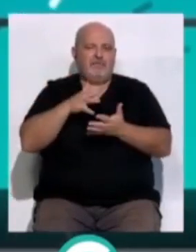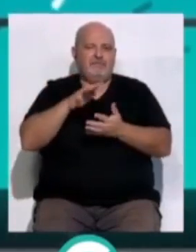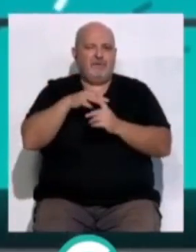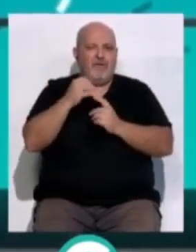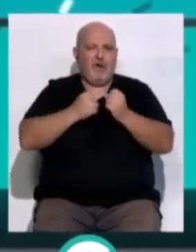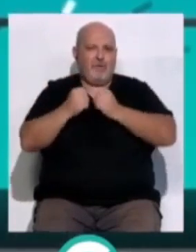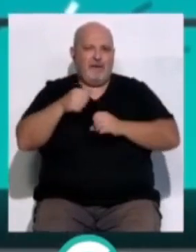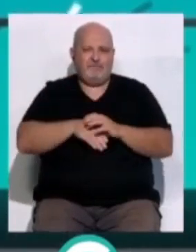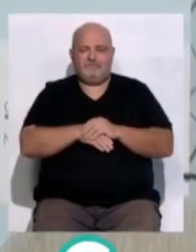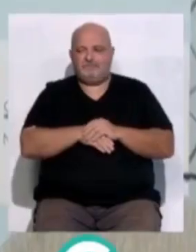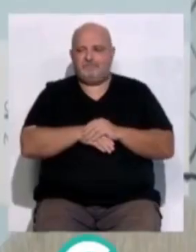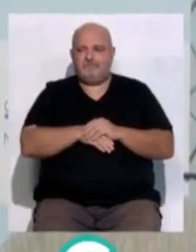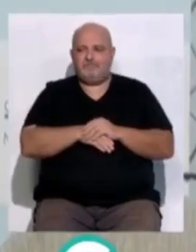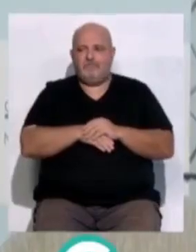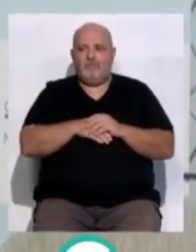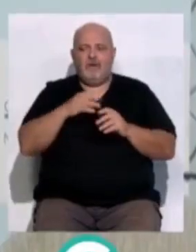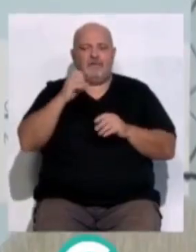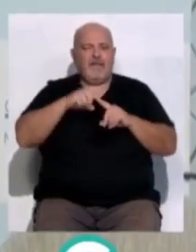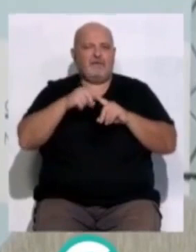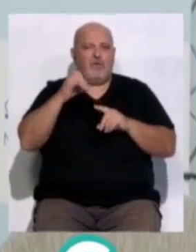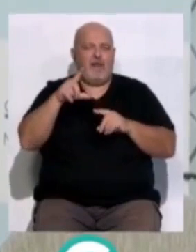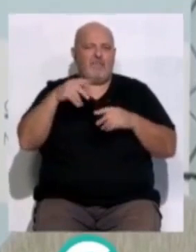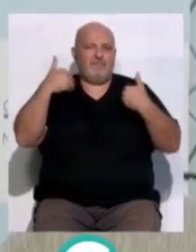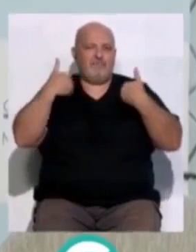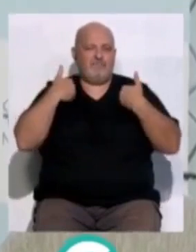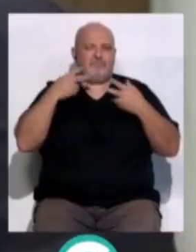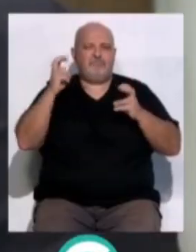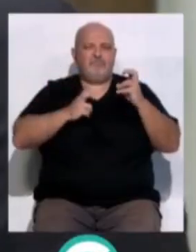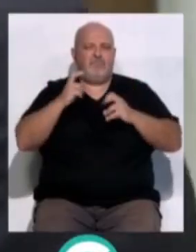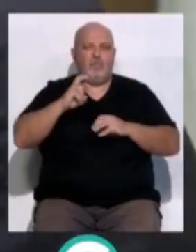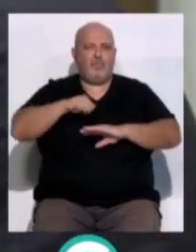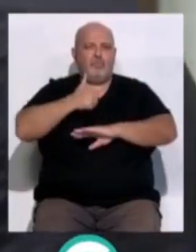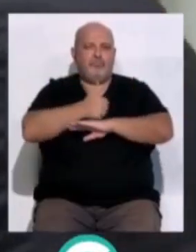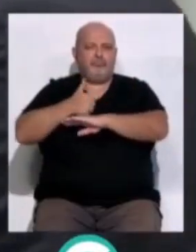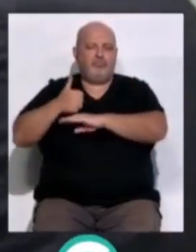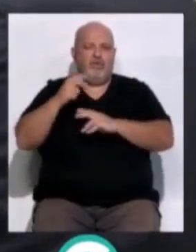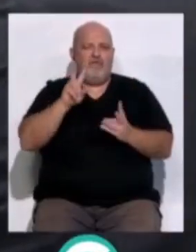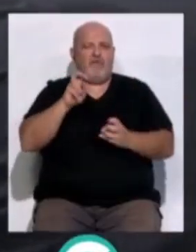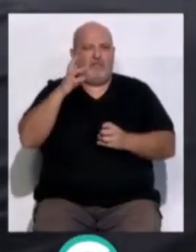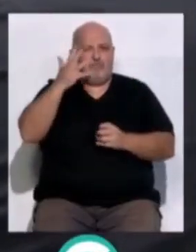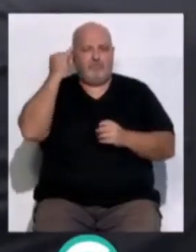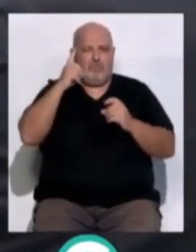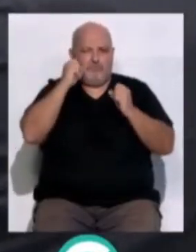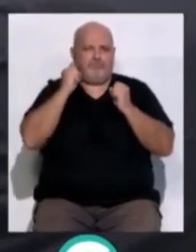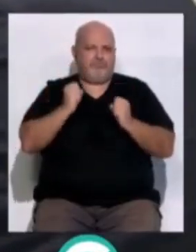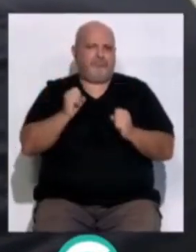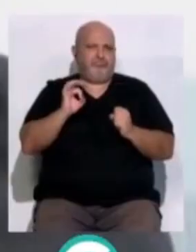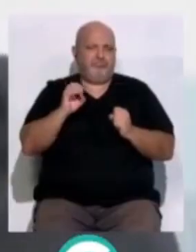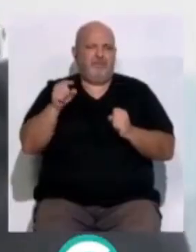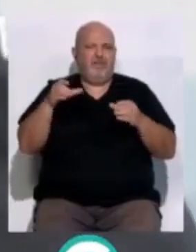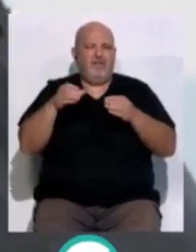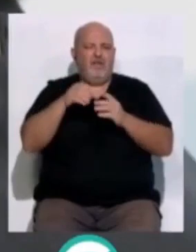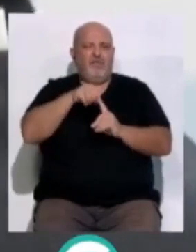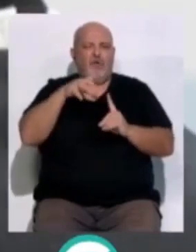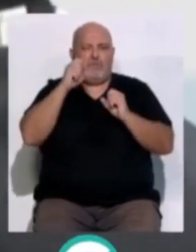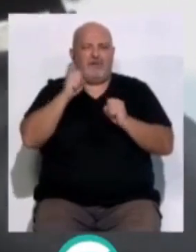económica. El Tax Global Meeting vuelve a reunir en Cádiz a la élite de la fiscalidad española. Por quinta ocasión, este foro de